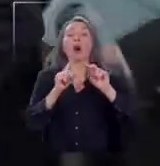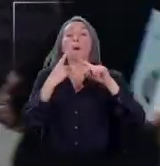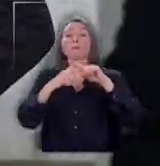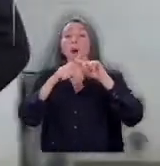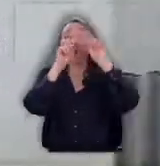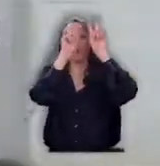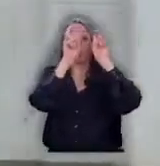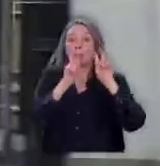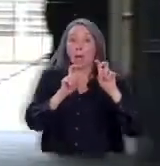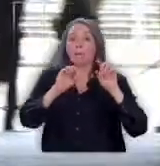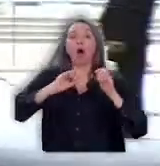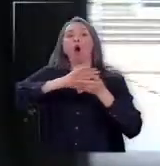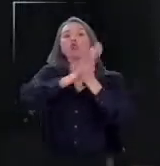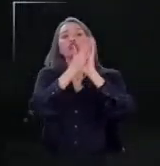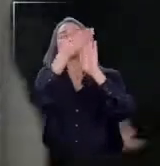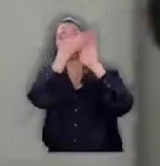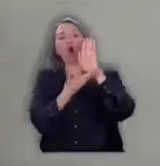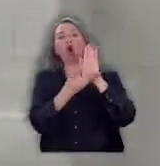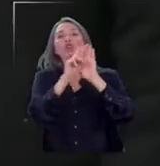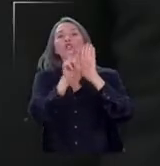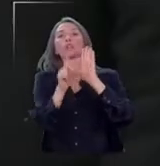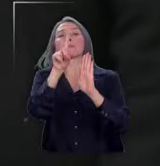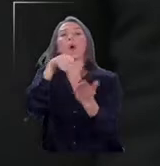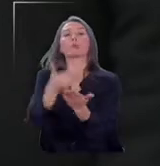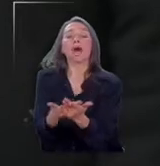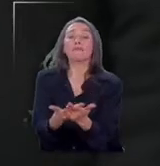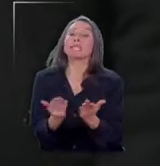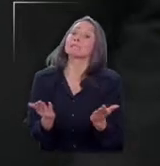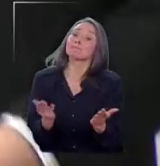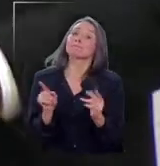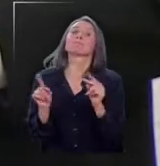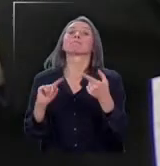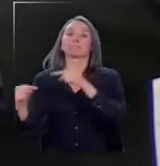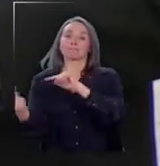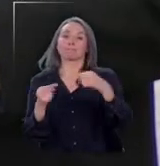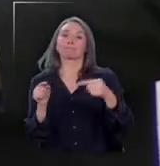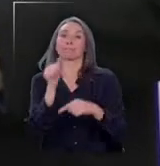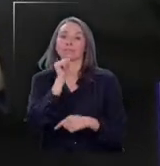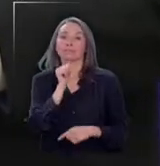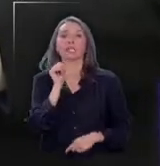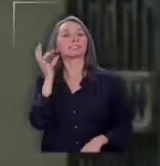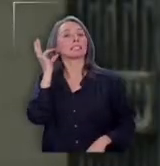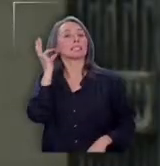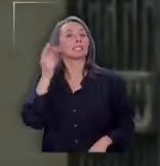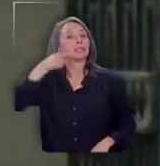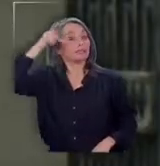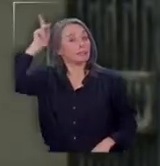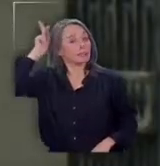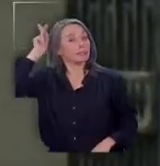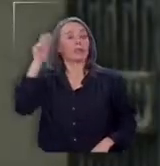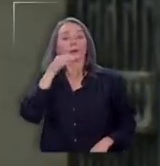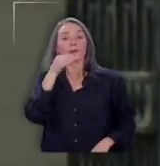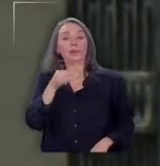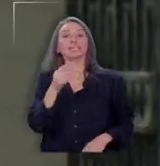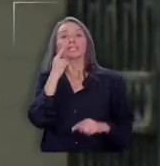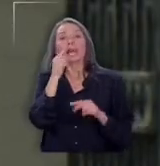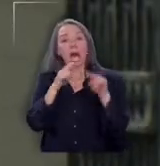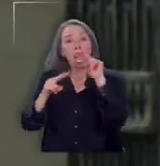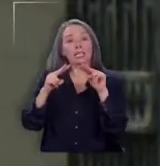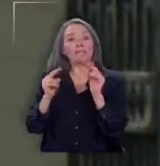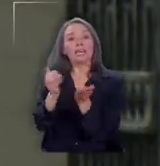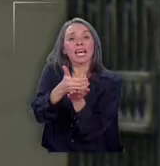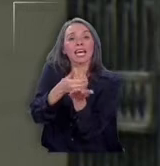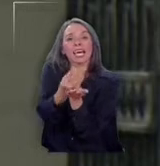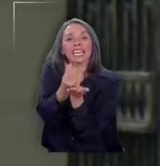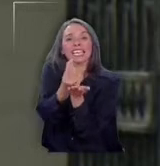o como un paquete completo todo eso será materia de debate esté el análisis por ejemplo del ingreso familiar de